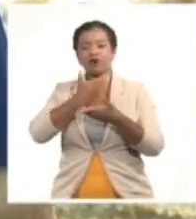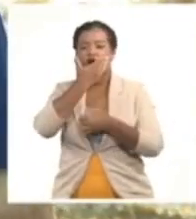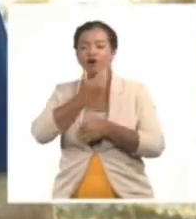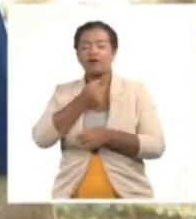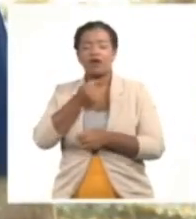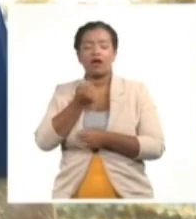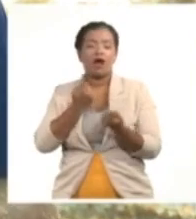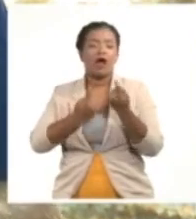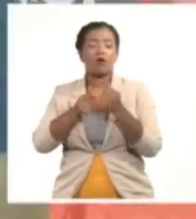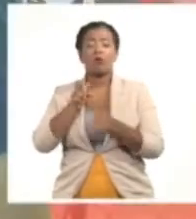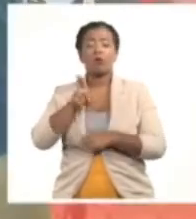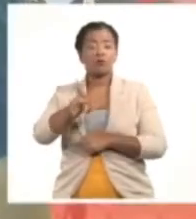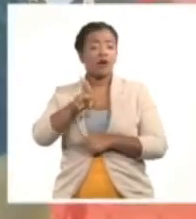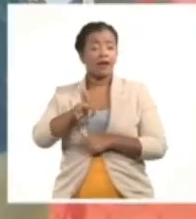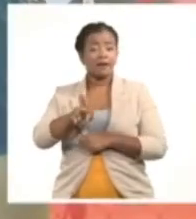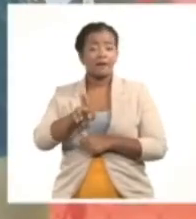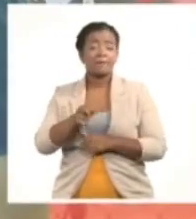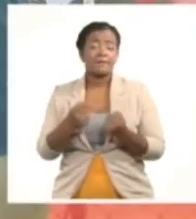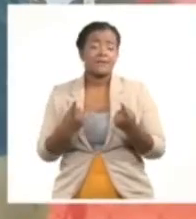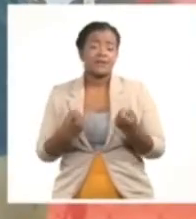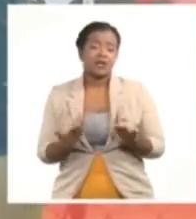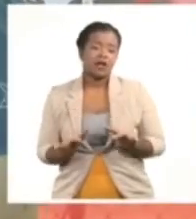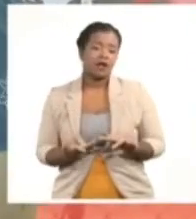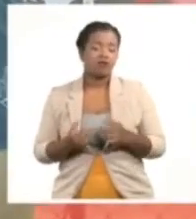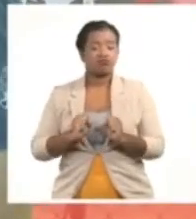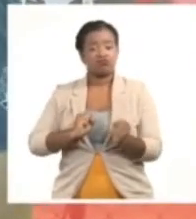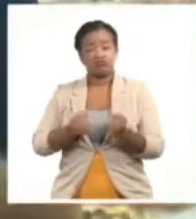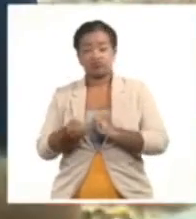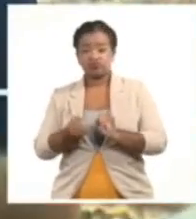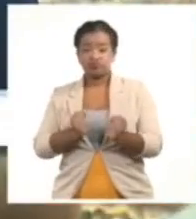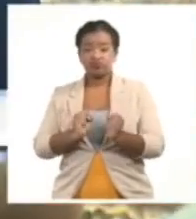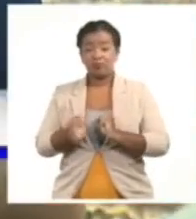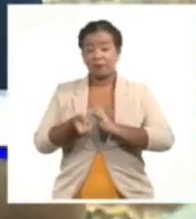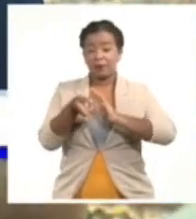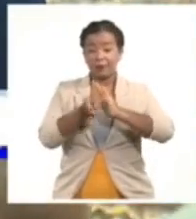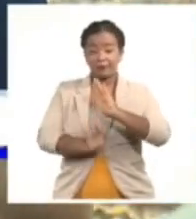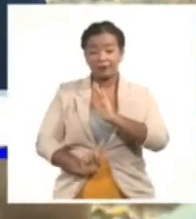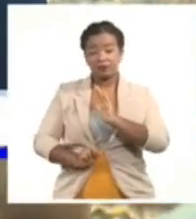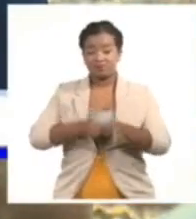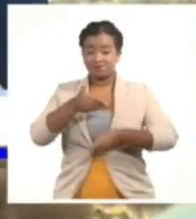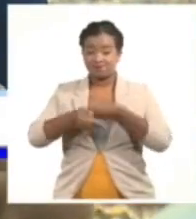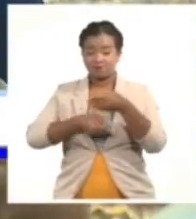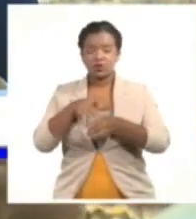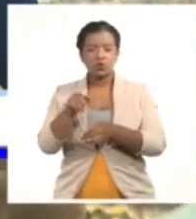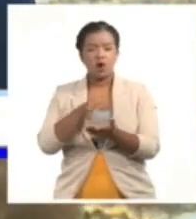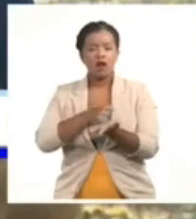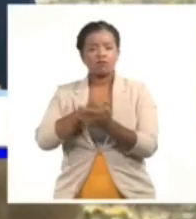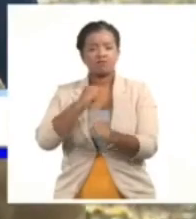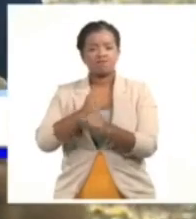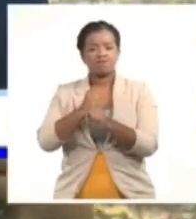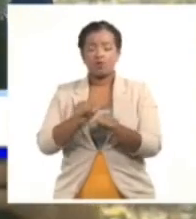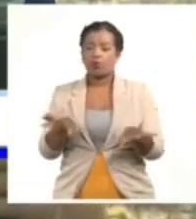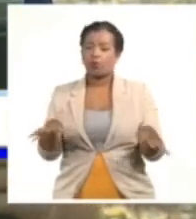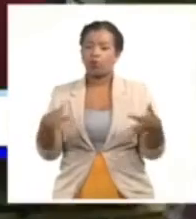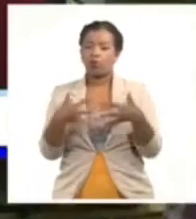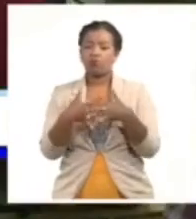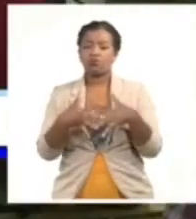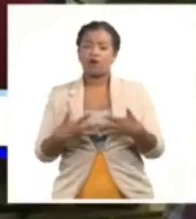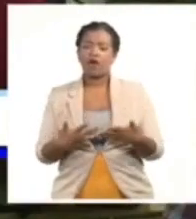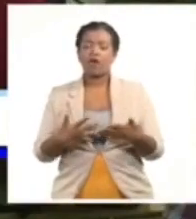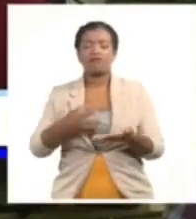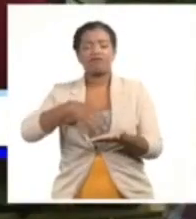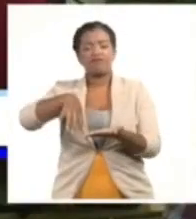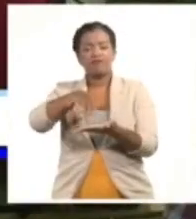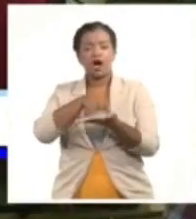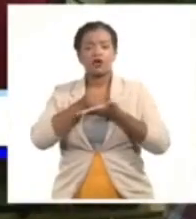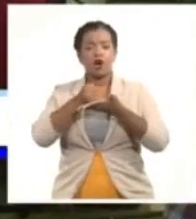como la necesidad de ahorrar para lograr un equilibrio energético continuar trabajando juntos en la transformación de los barrios y en